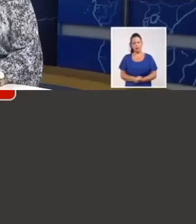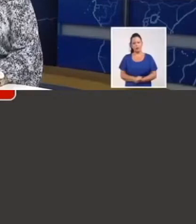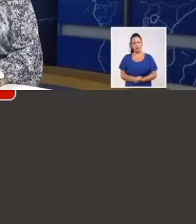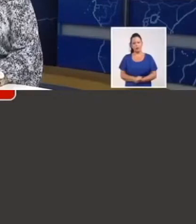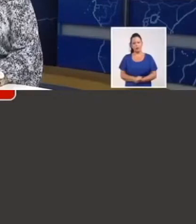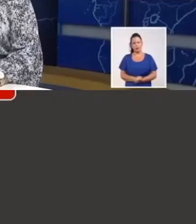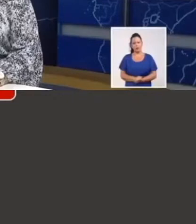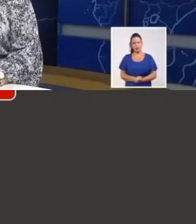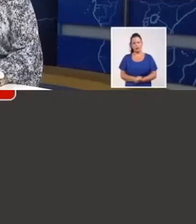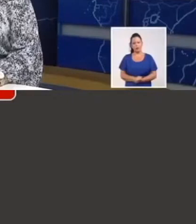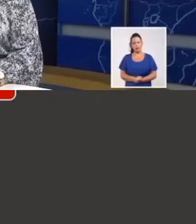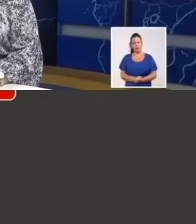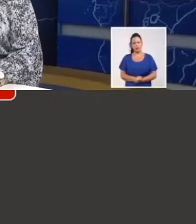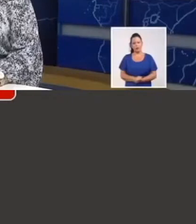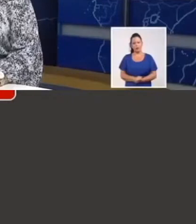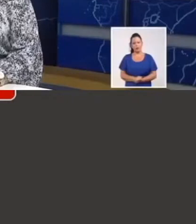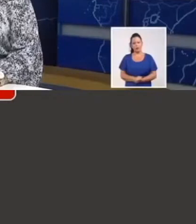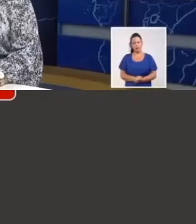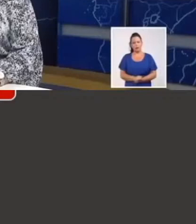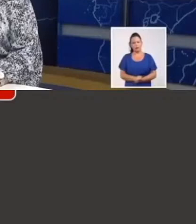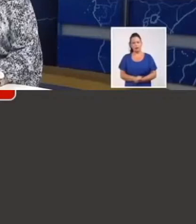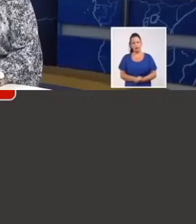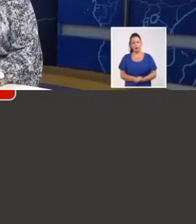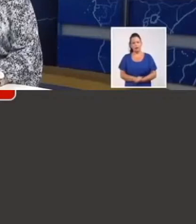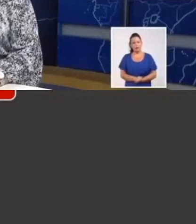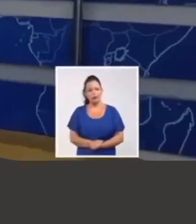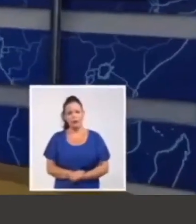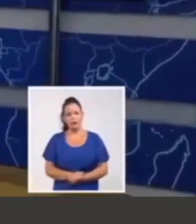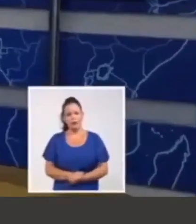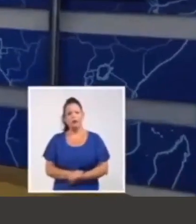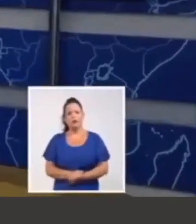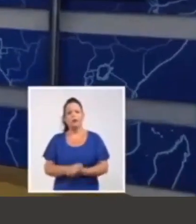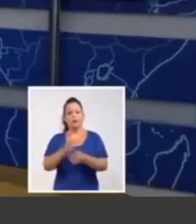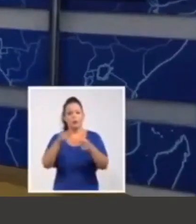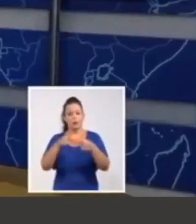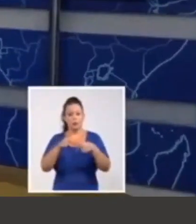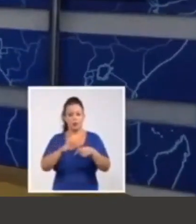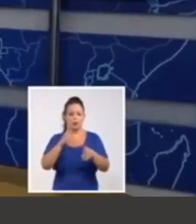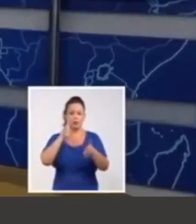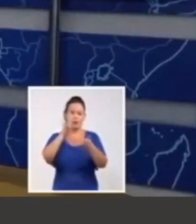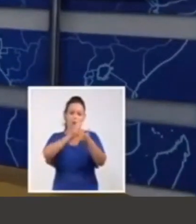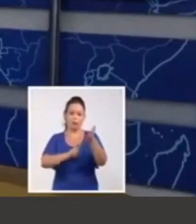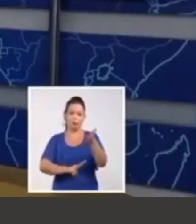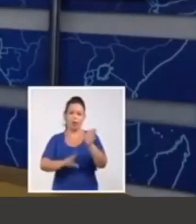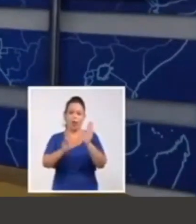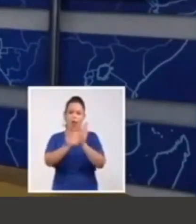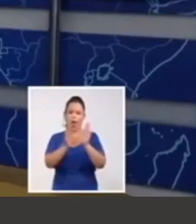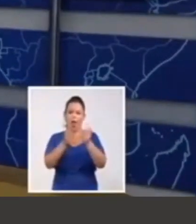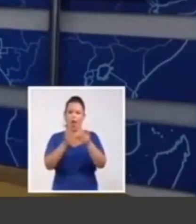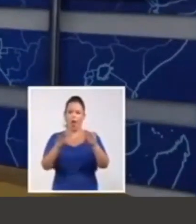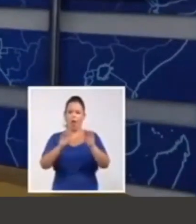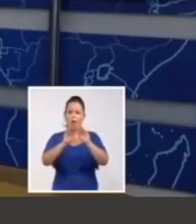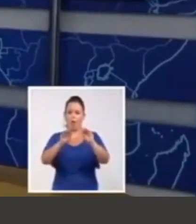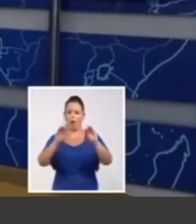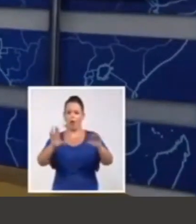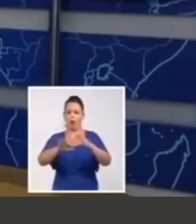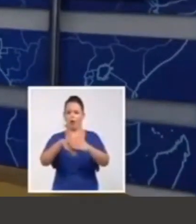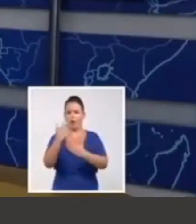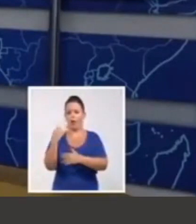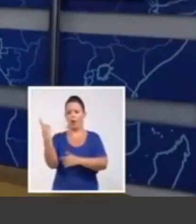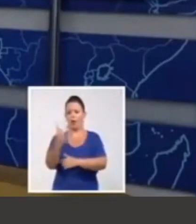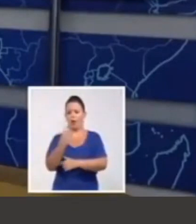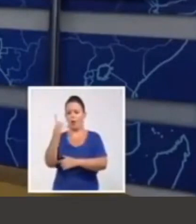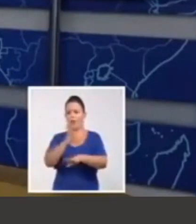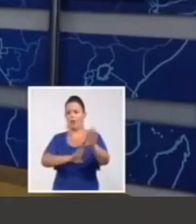un susto mira estamos lecturas a una convocatoria al día nacional de la defensa de acuerdo con lo